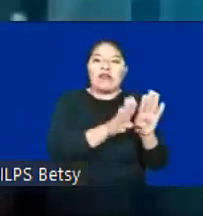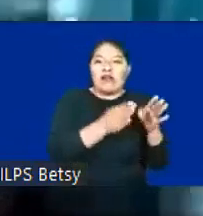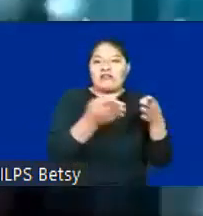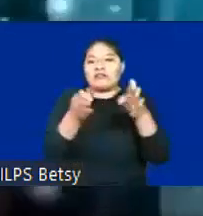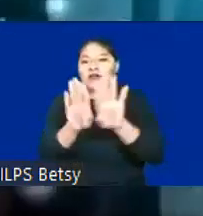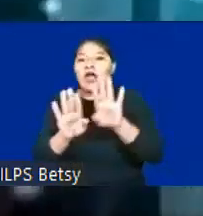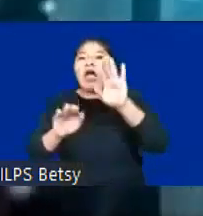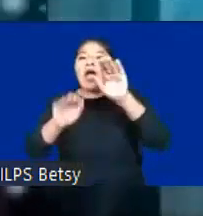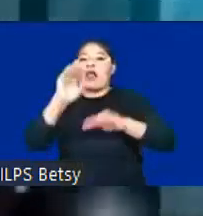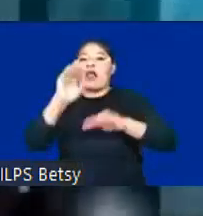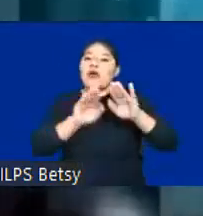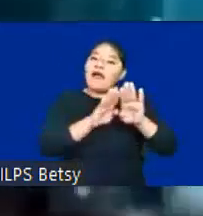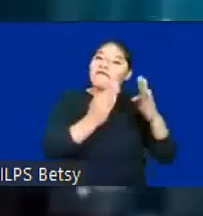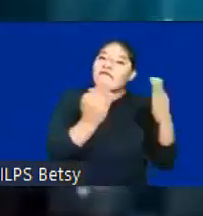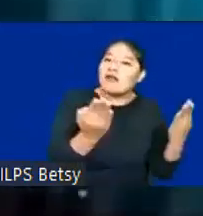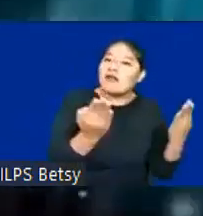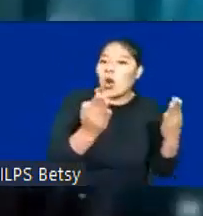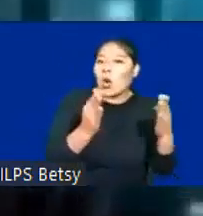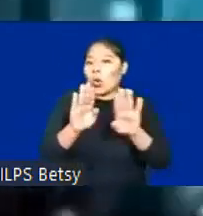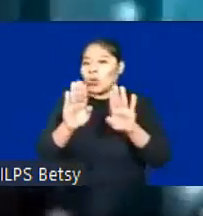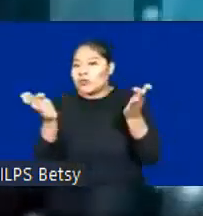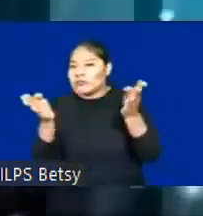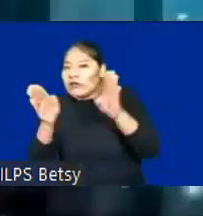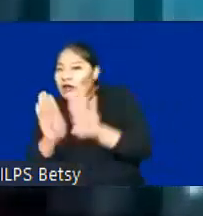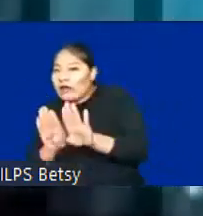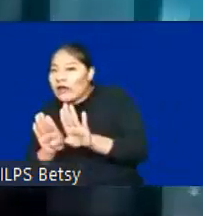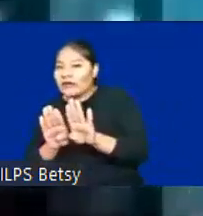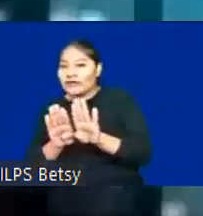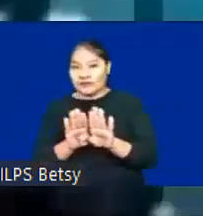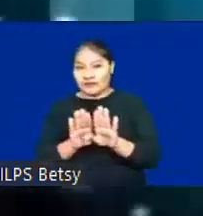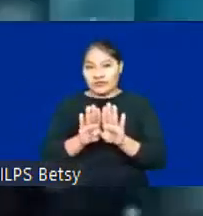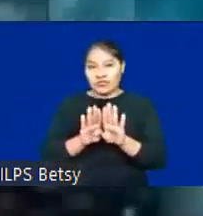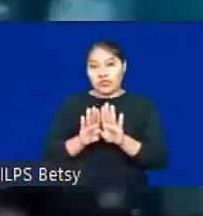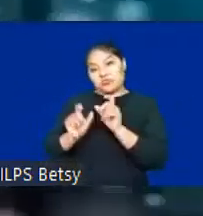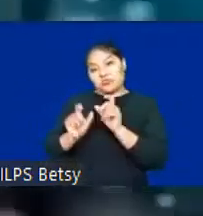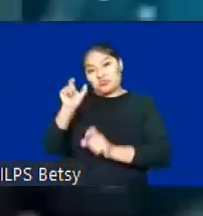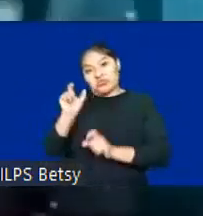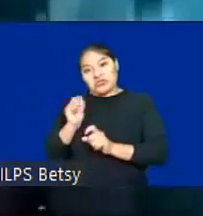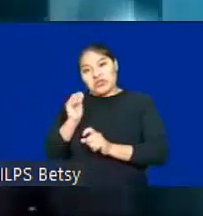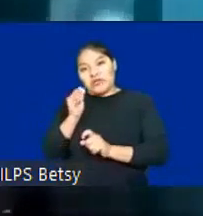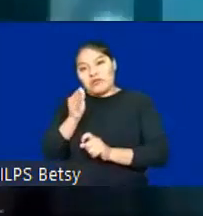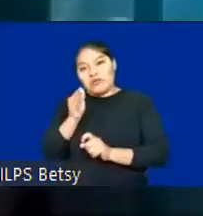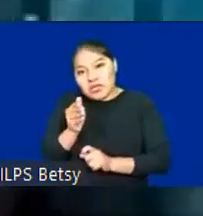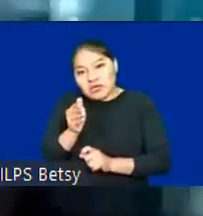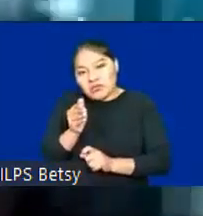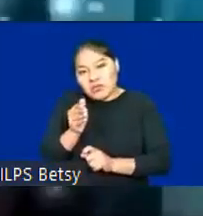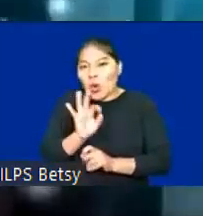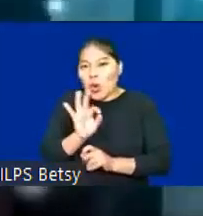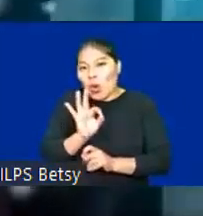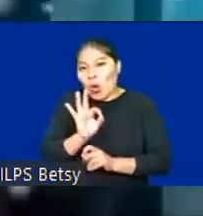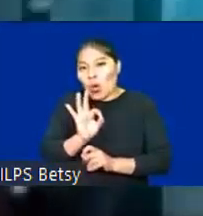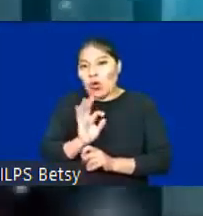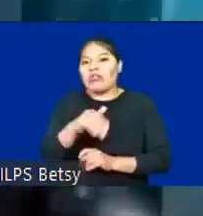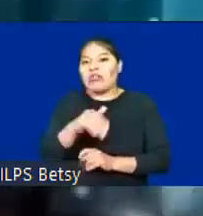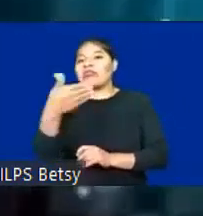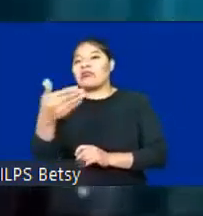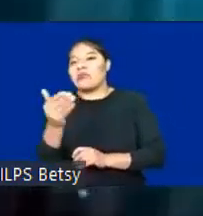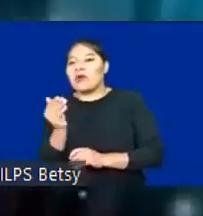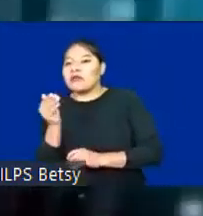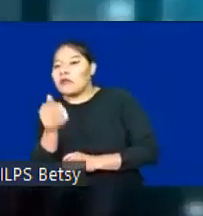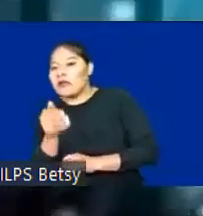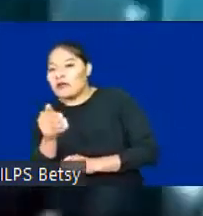y según la situación pandémica, digamos, se tenía que cerrar o abrir oficinas, ¿no? En